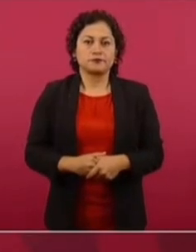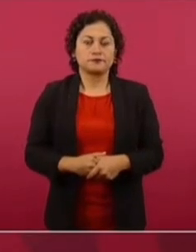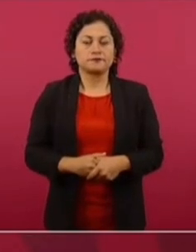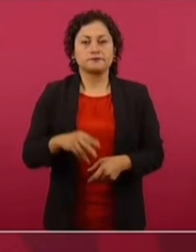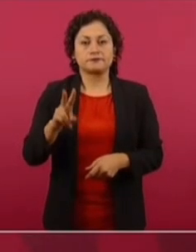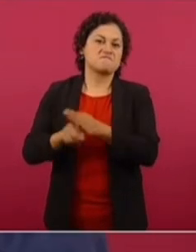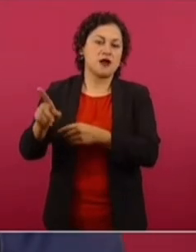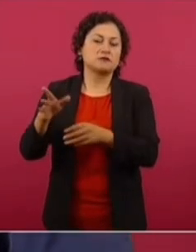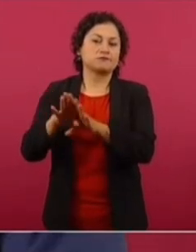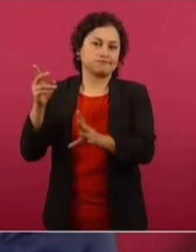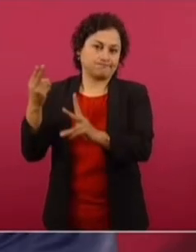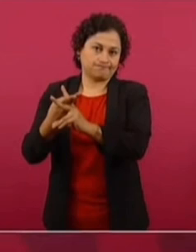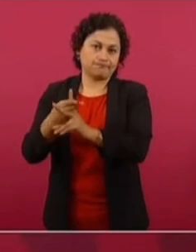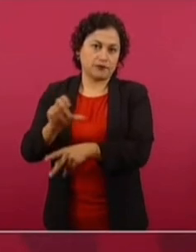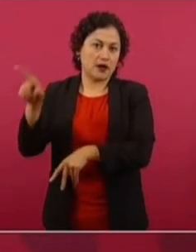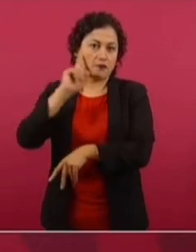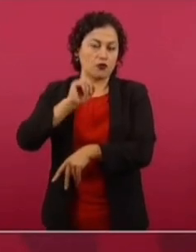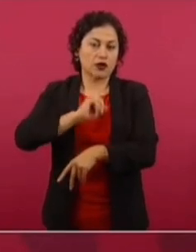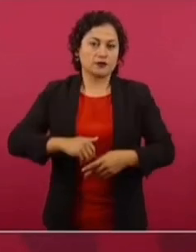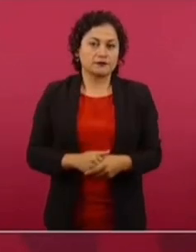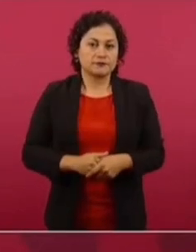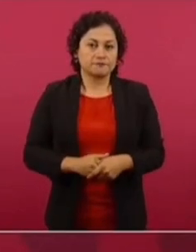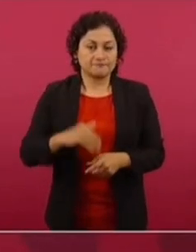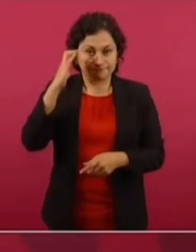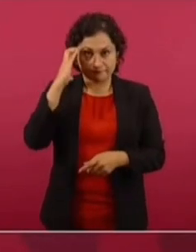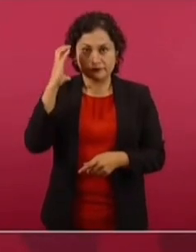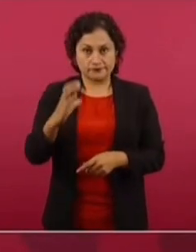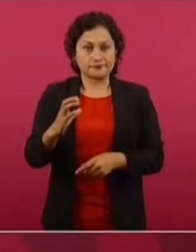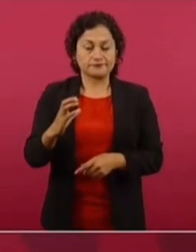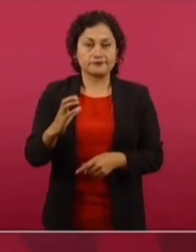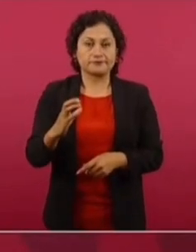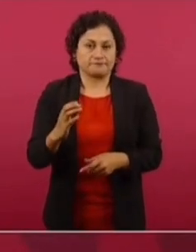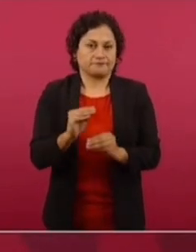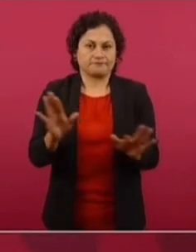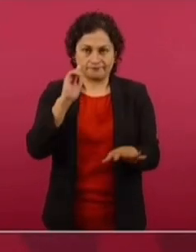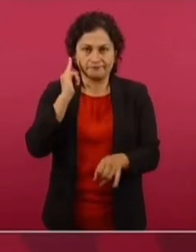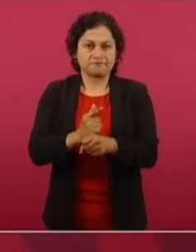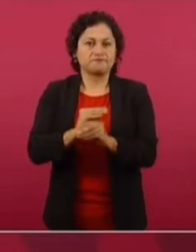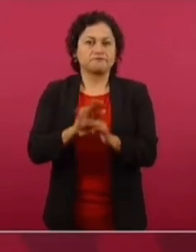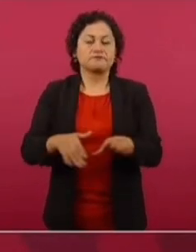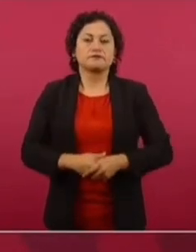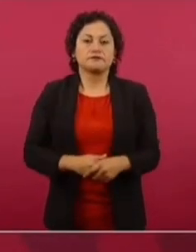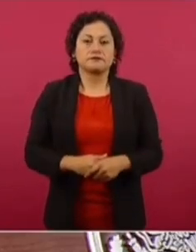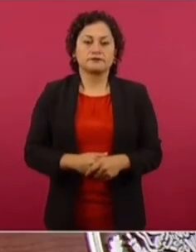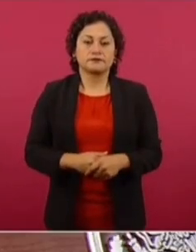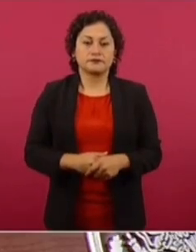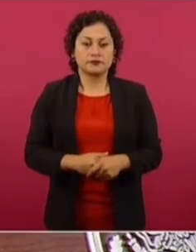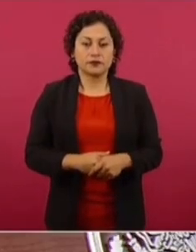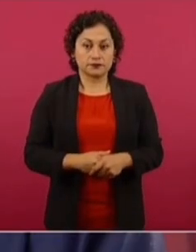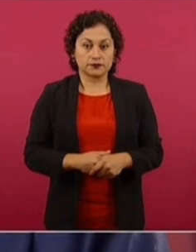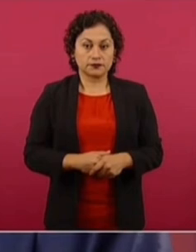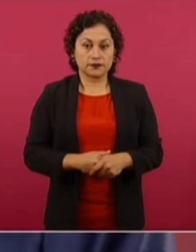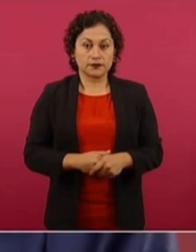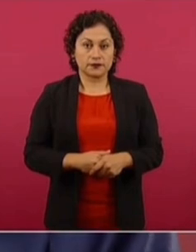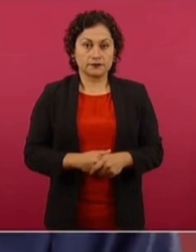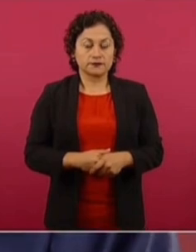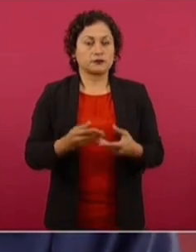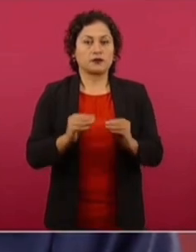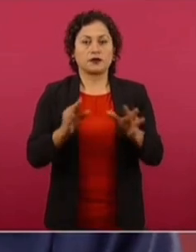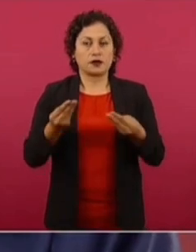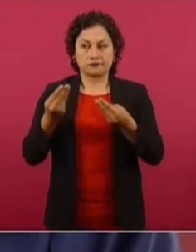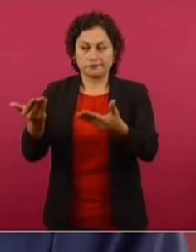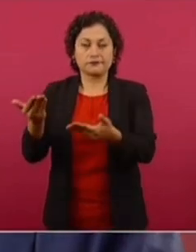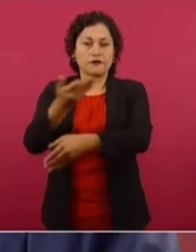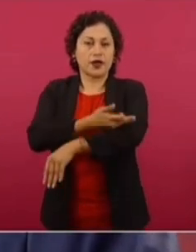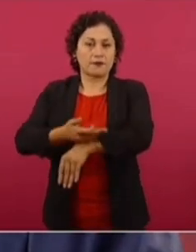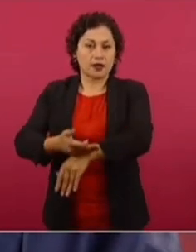fueron sicarios los que la asesinaron, sin ninguna duda, fueron sobre ella. Y un abrazo pues a sus